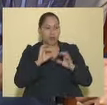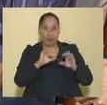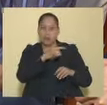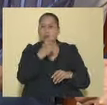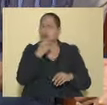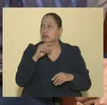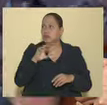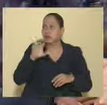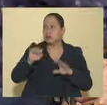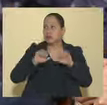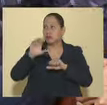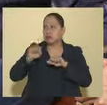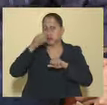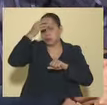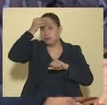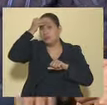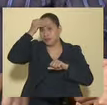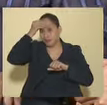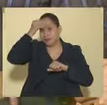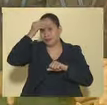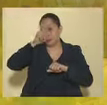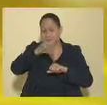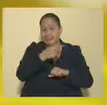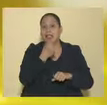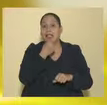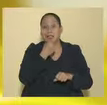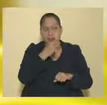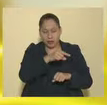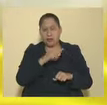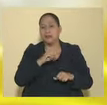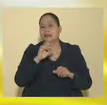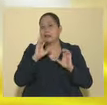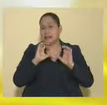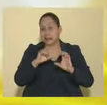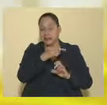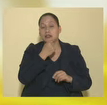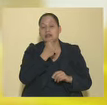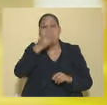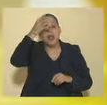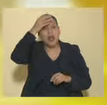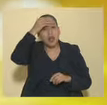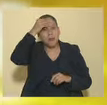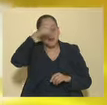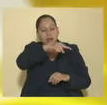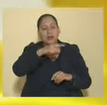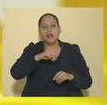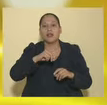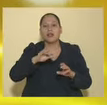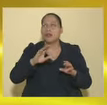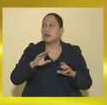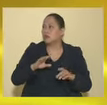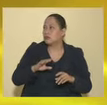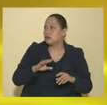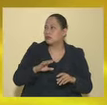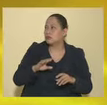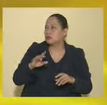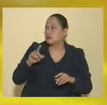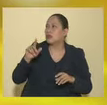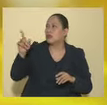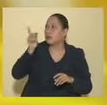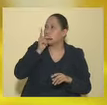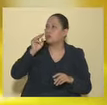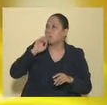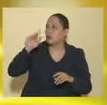porque es una verdadera bomba que los niños aprenden a resolver el mundo de la manera que